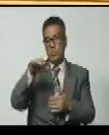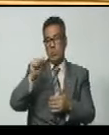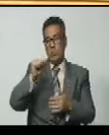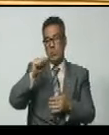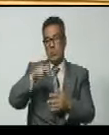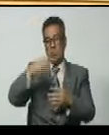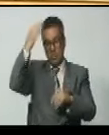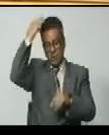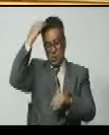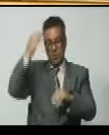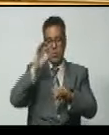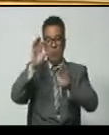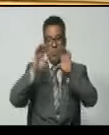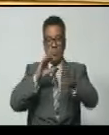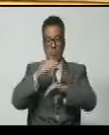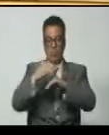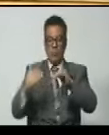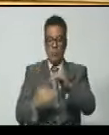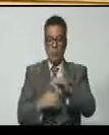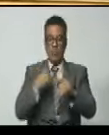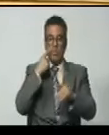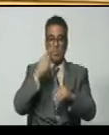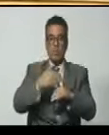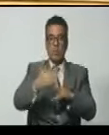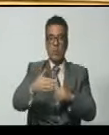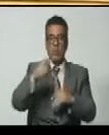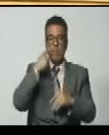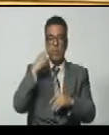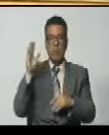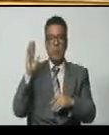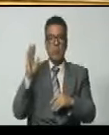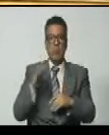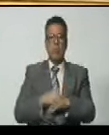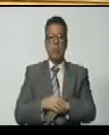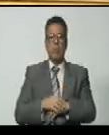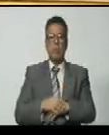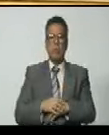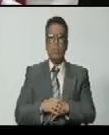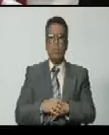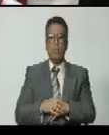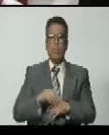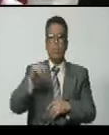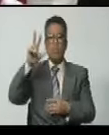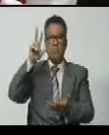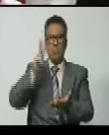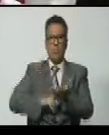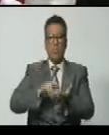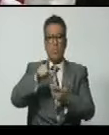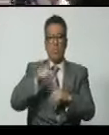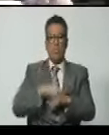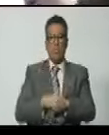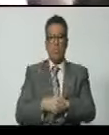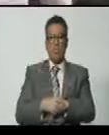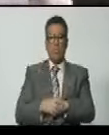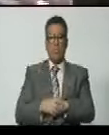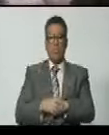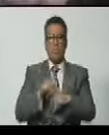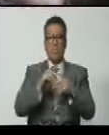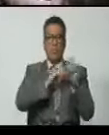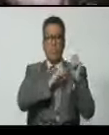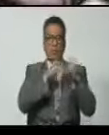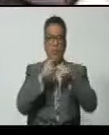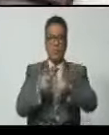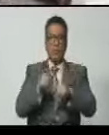el Reino de los Países Bajos. Sírvanse manifestarlo con la señal de costumbre. Queda aprobado el